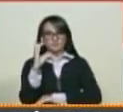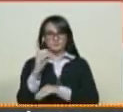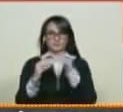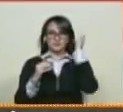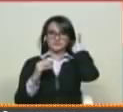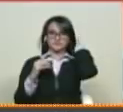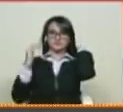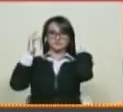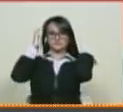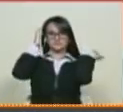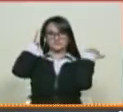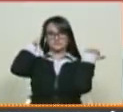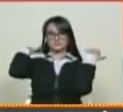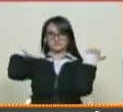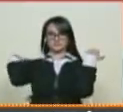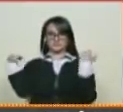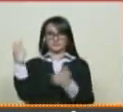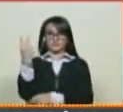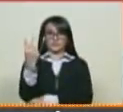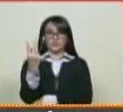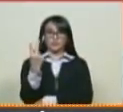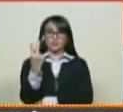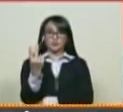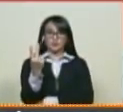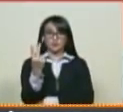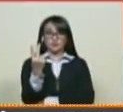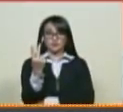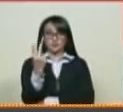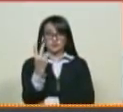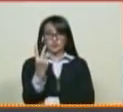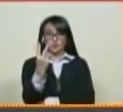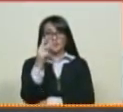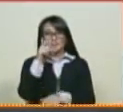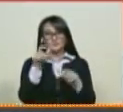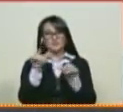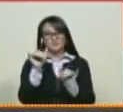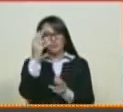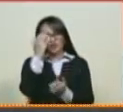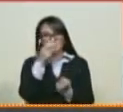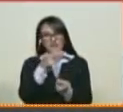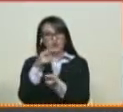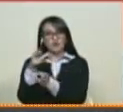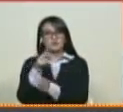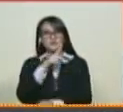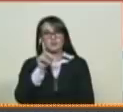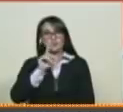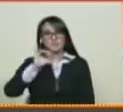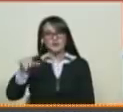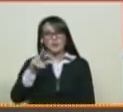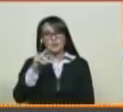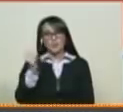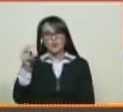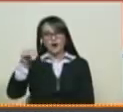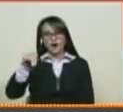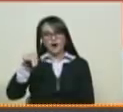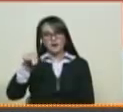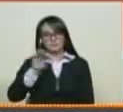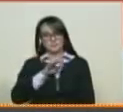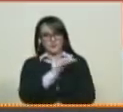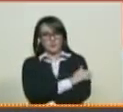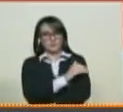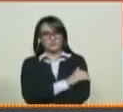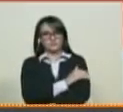Dos de los terroristas, el señor Juan Requesén, confesó y hasta dio el